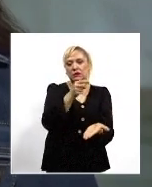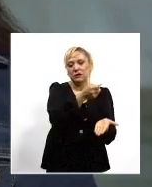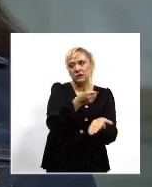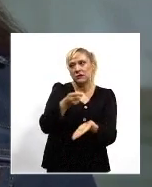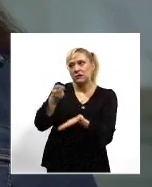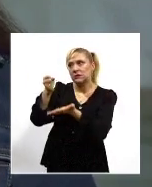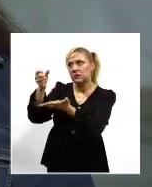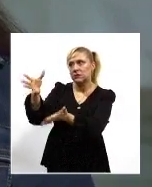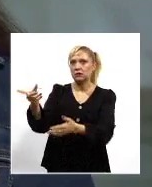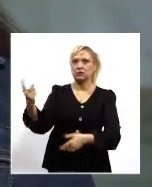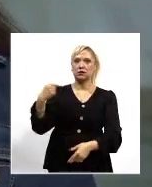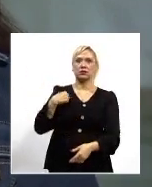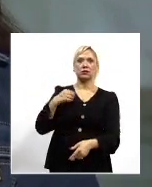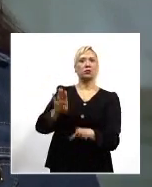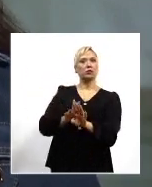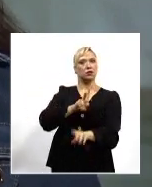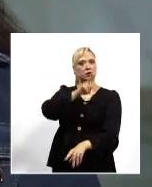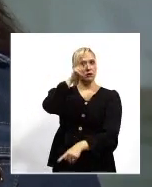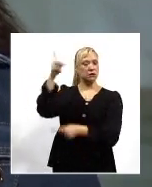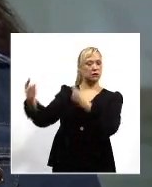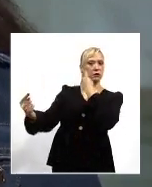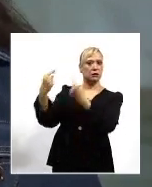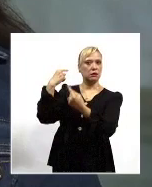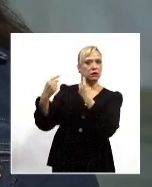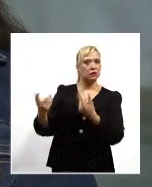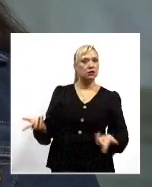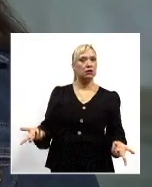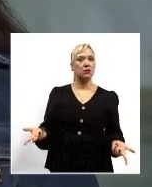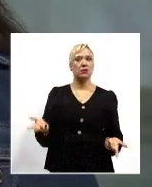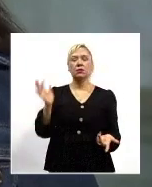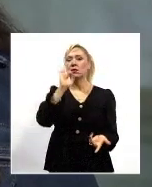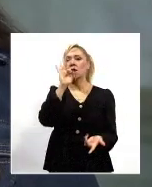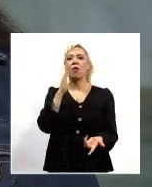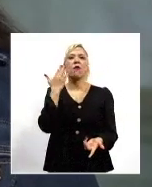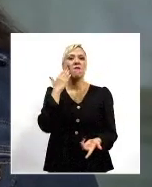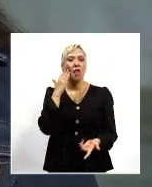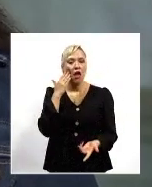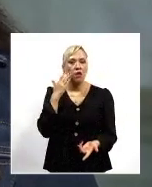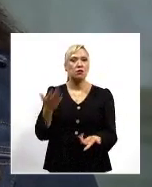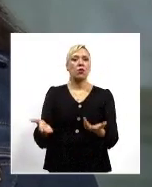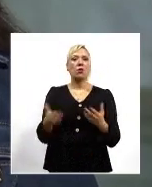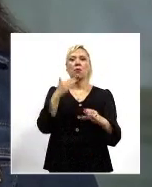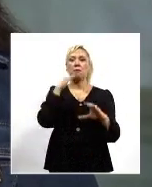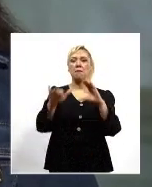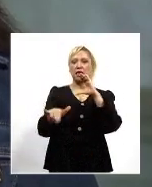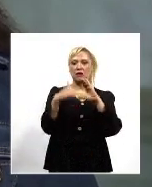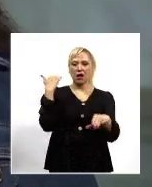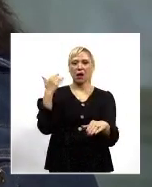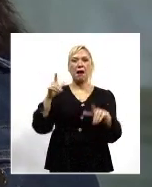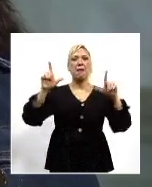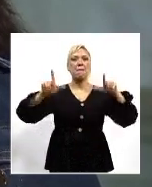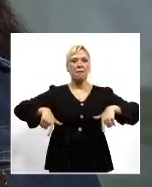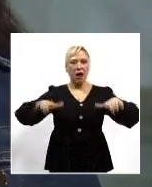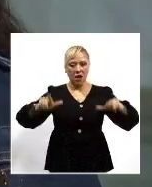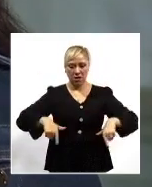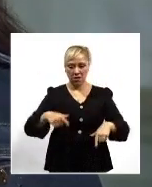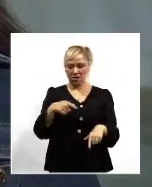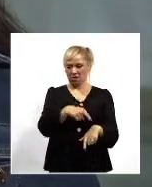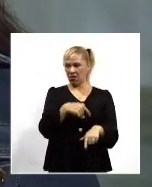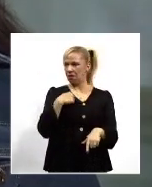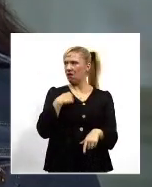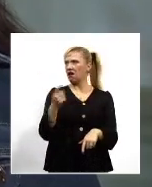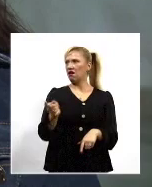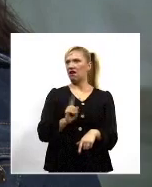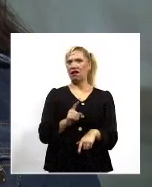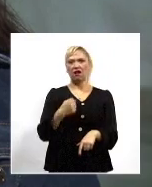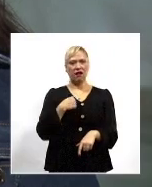también psicológica, que tiene que ver cuando nos presionan, por ejemplo, en el Facebook, abriéndonos páginas con perfiles falsos